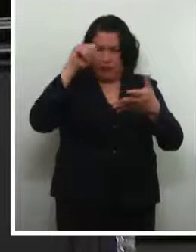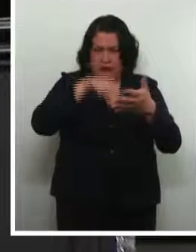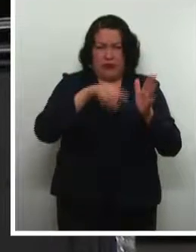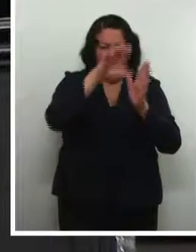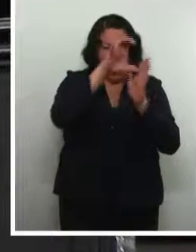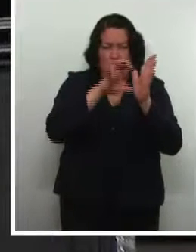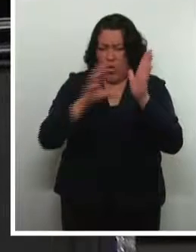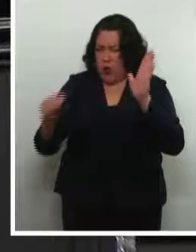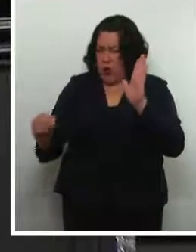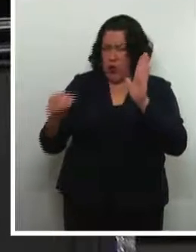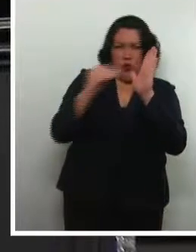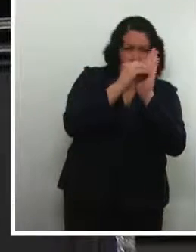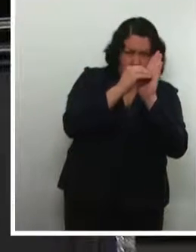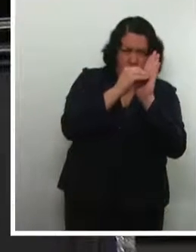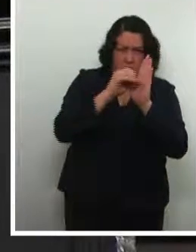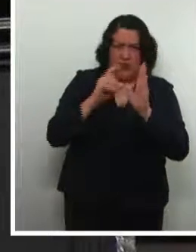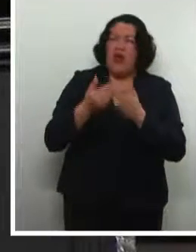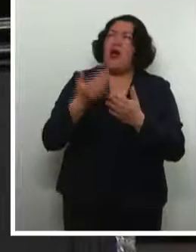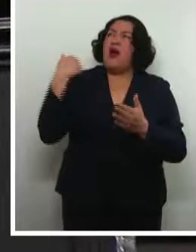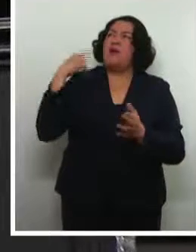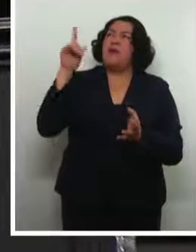Constitución brasileña de